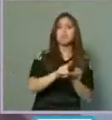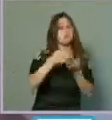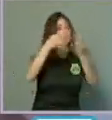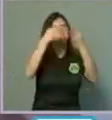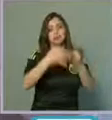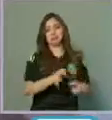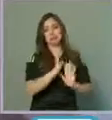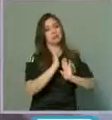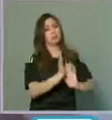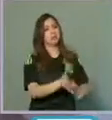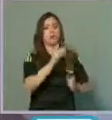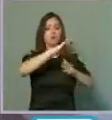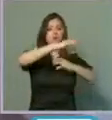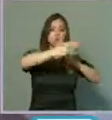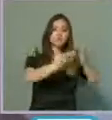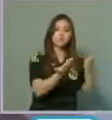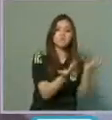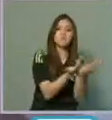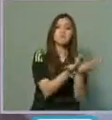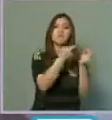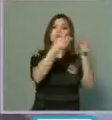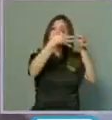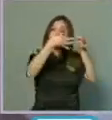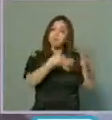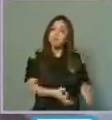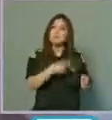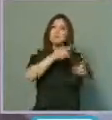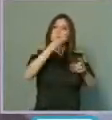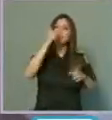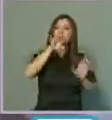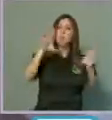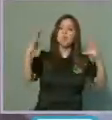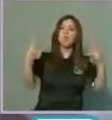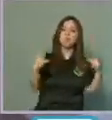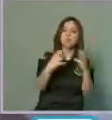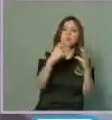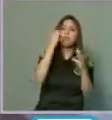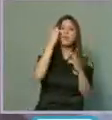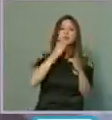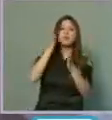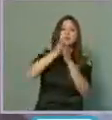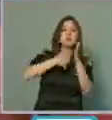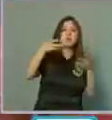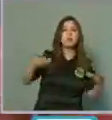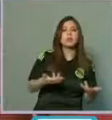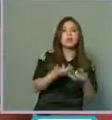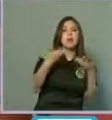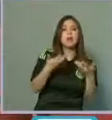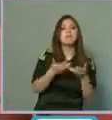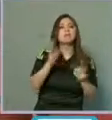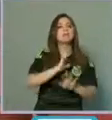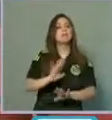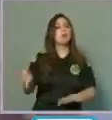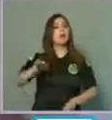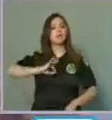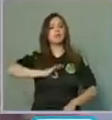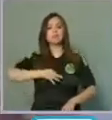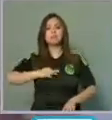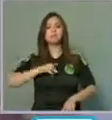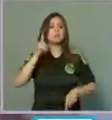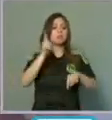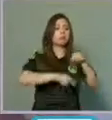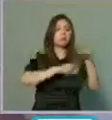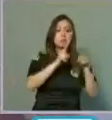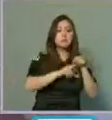viene empacado, que viene bajo un proceso específico donde ya la lechuga viene lavada hoja por hoja, desinfectada y picada, tú puedes confiar en